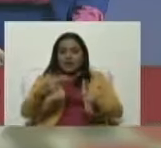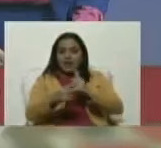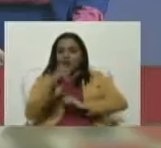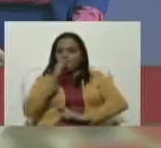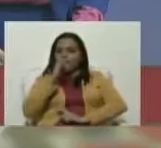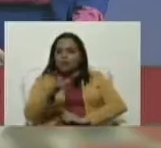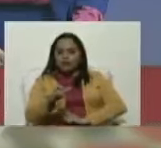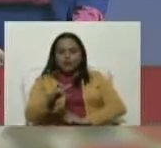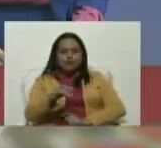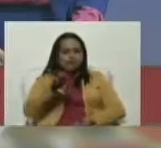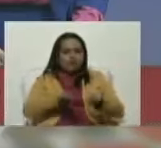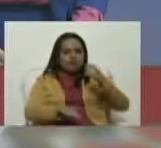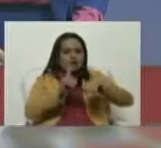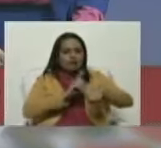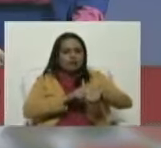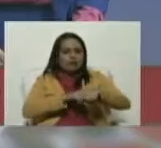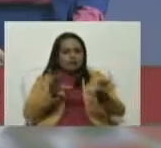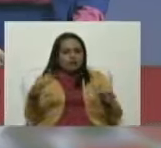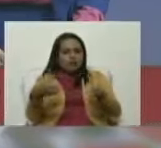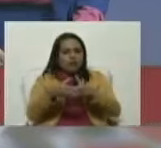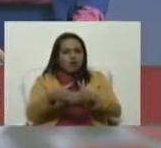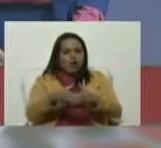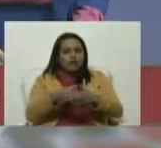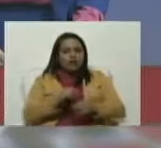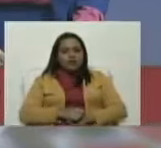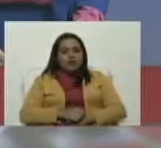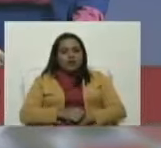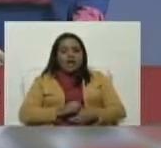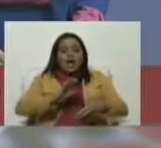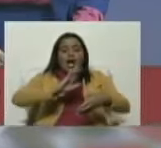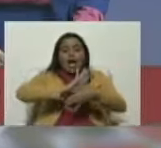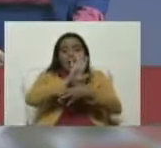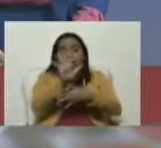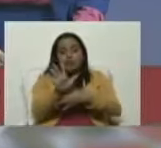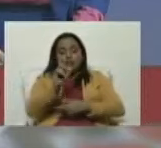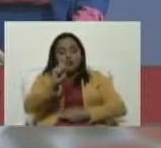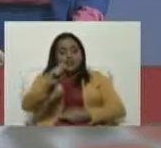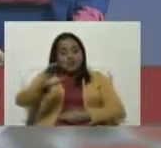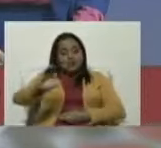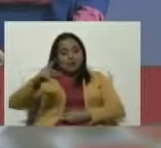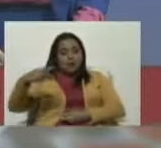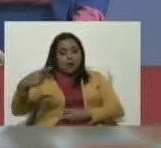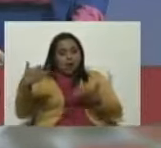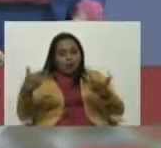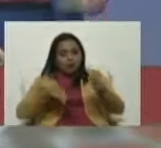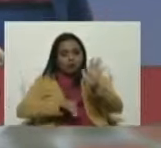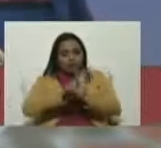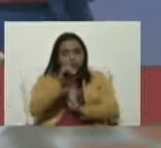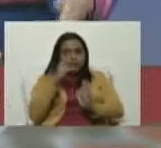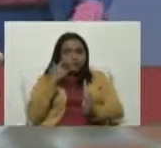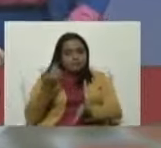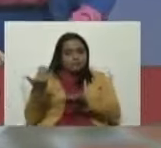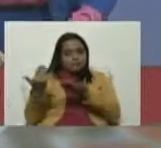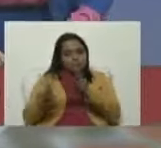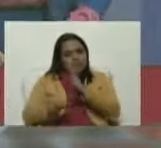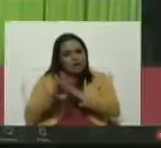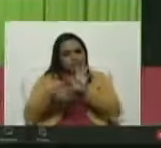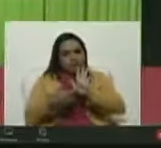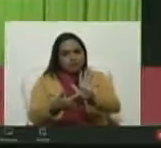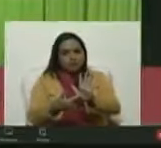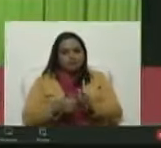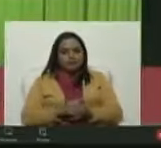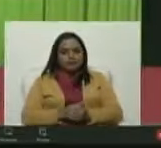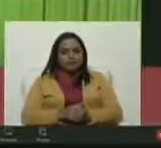tenemos información de última hora porque hay una cumbre del ALBA TCP en vivo y en directo y se está desarrollando en este momento, Isabel. Nos vamos de inmediato, Boris, con